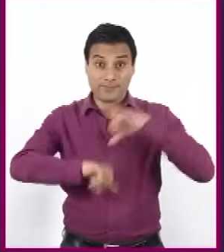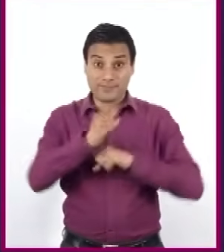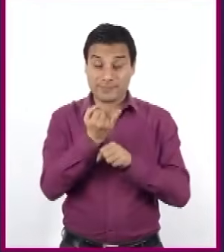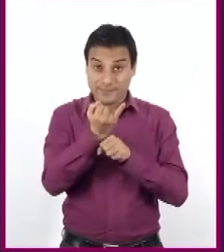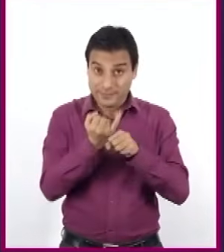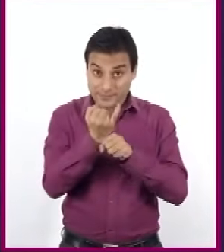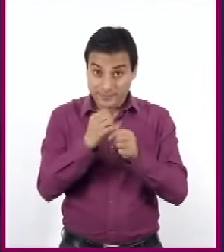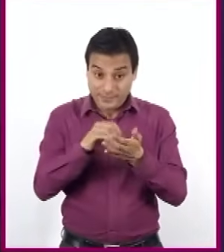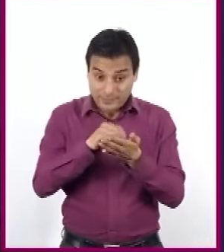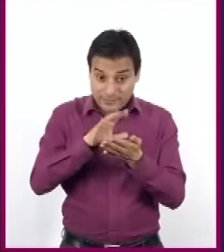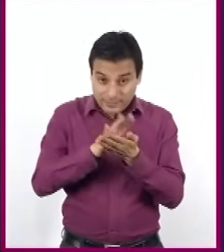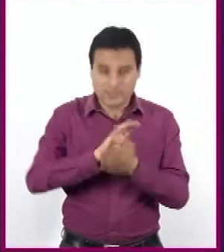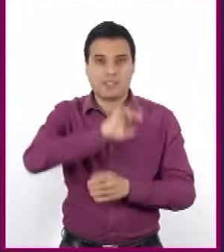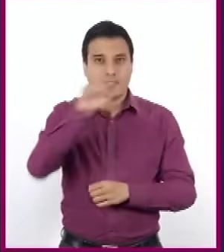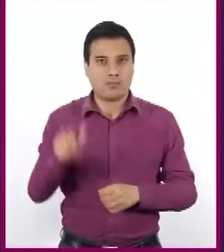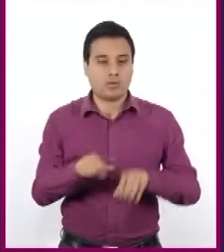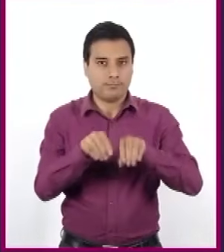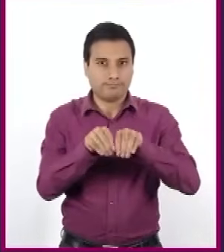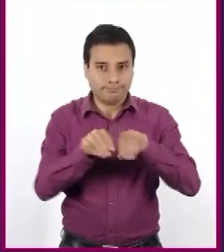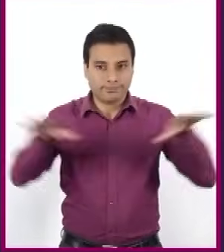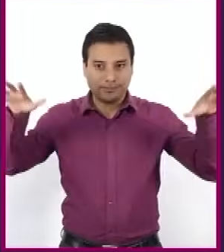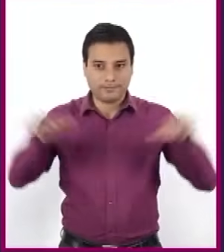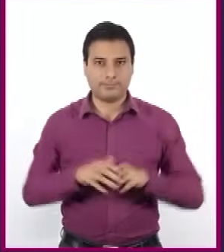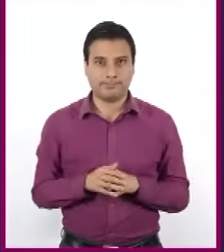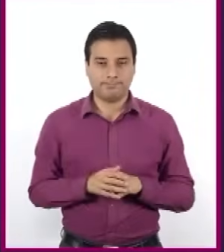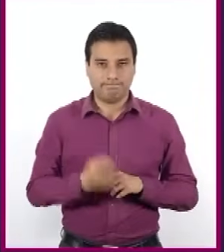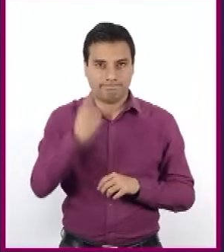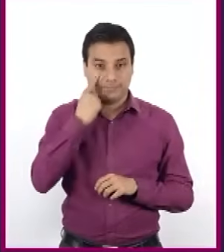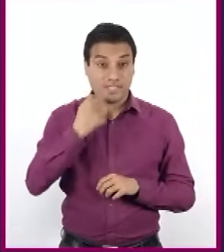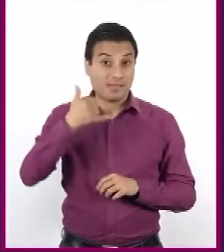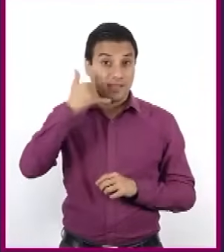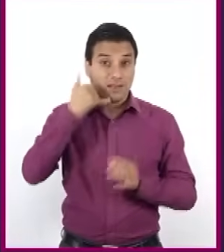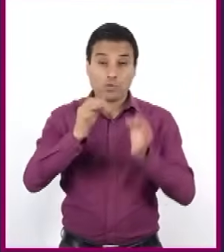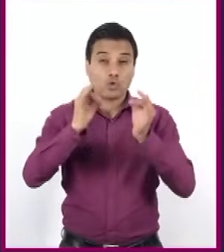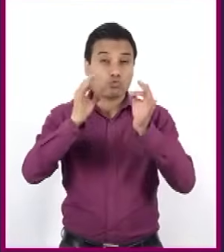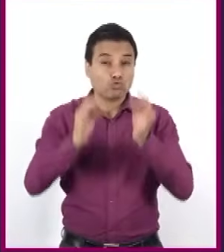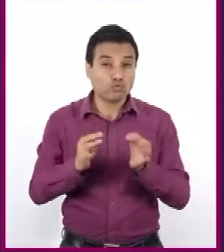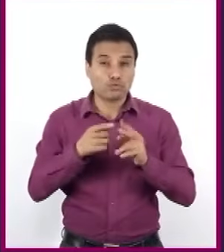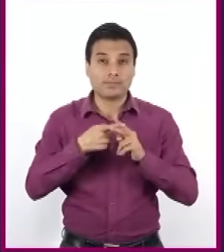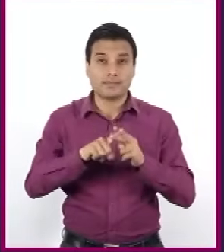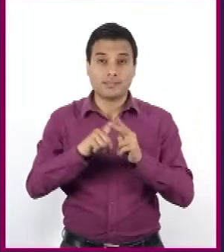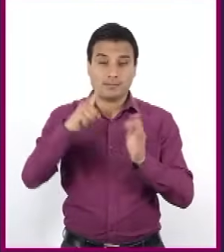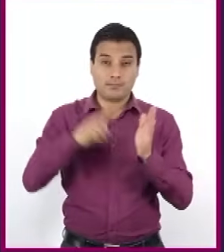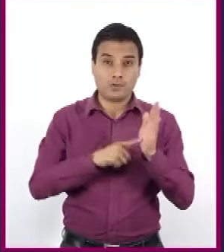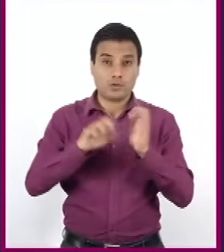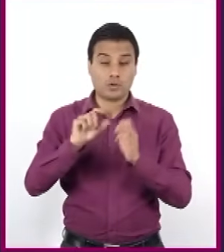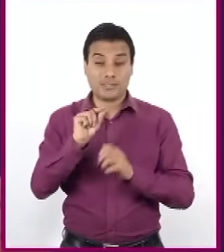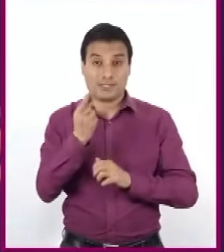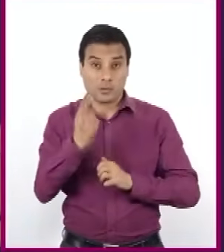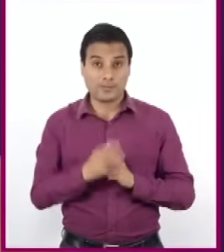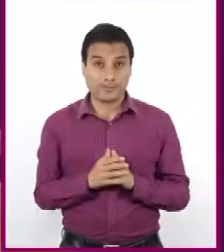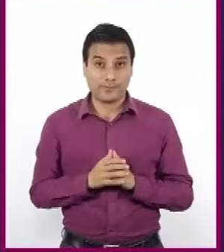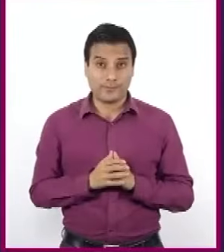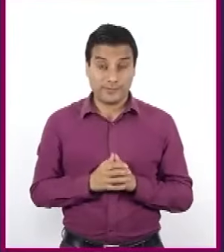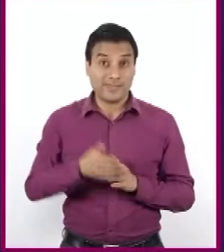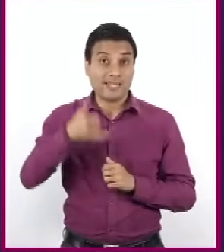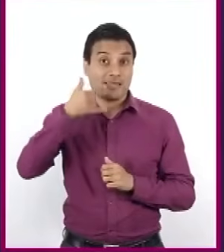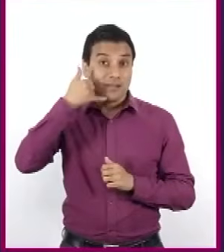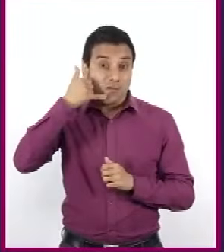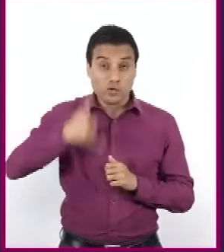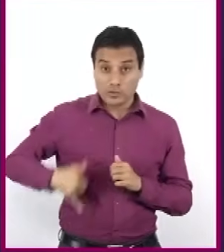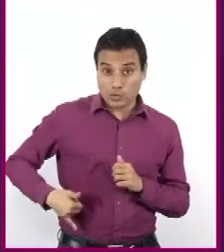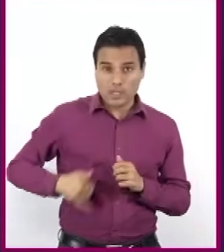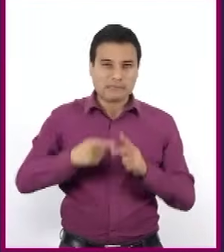socialice. Si consideramos que el teléfono se inventó en 1871, la telefonía celular empezó